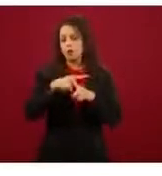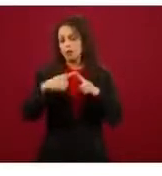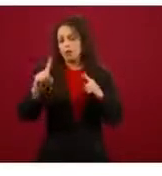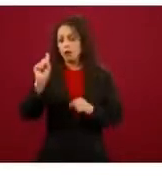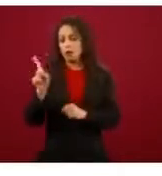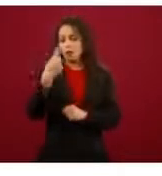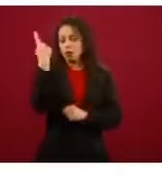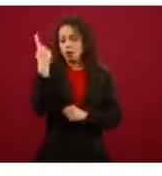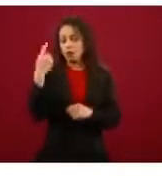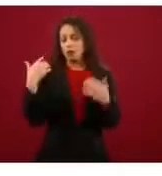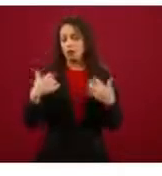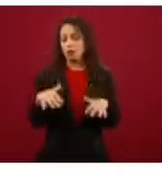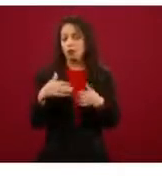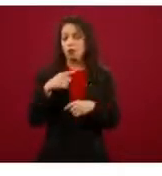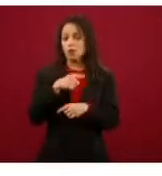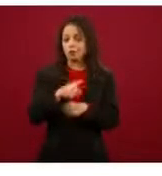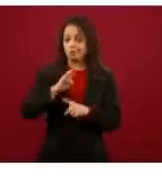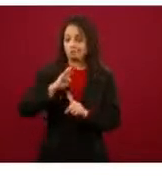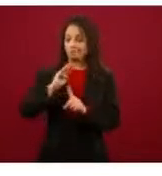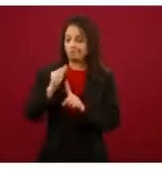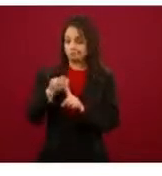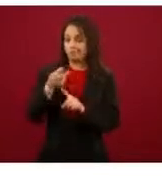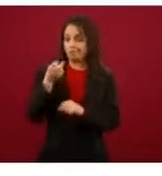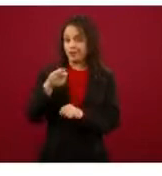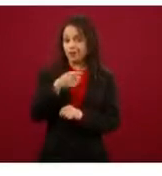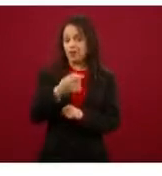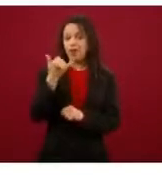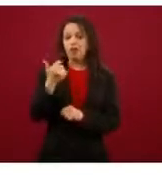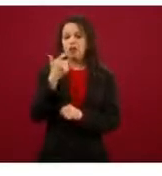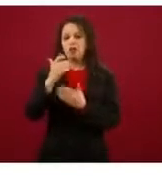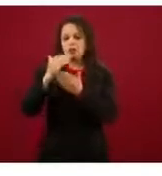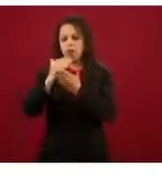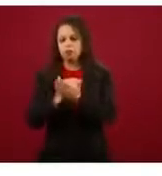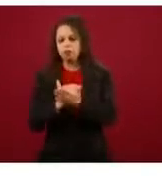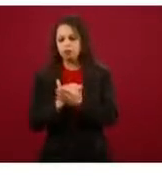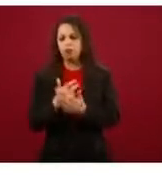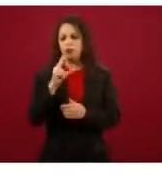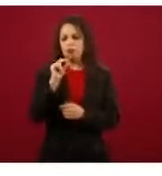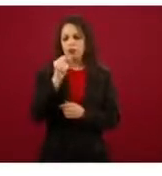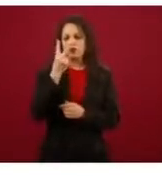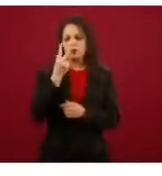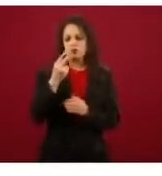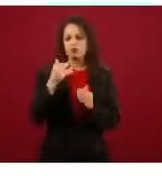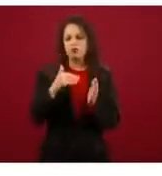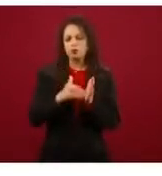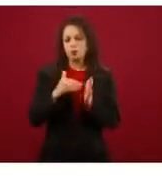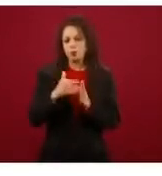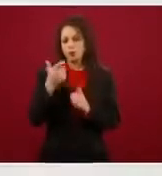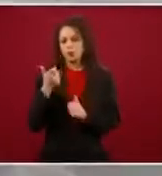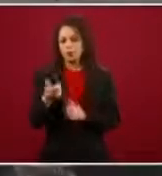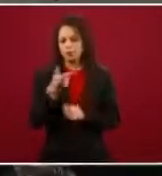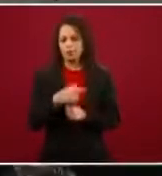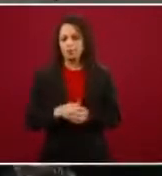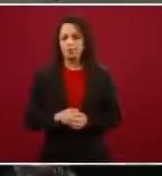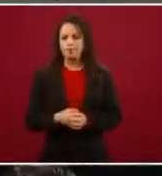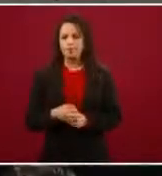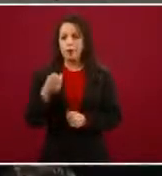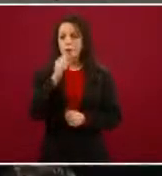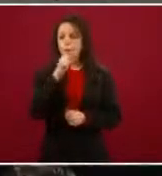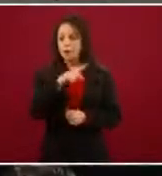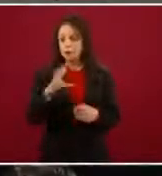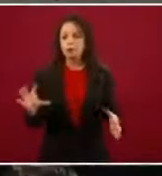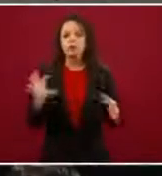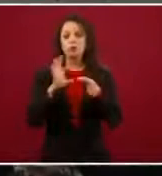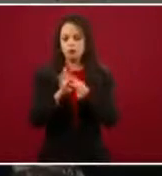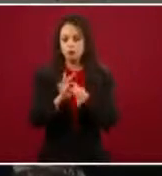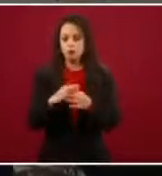dólares, de manera directa, así como una cantidad menor, 82,000 pesos, relacionados con terceros vinculados con este grupo. Adelante, por